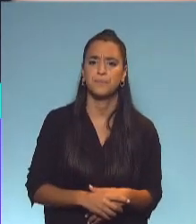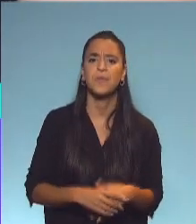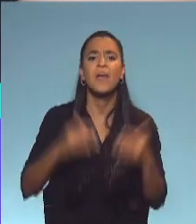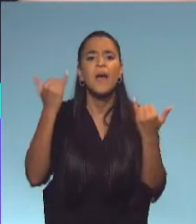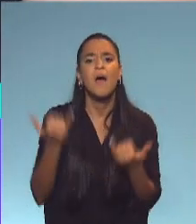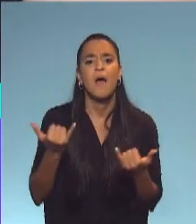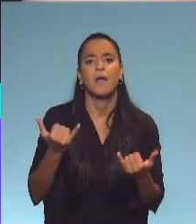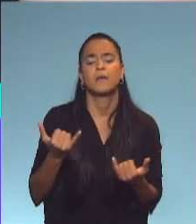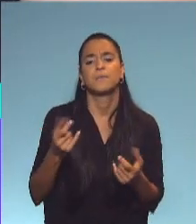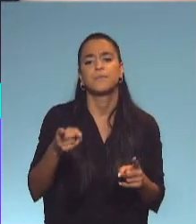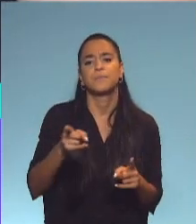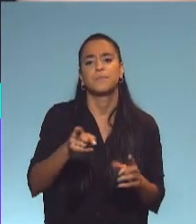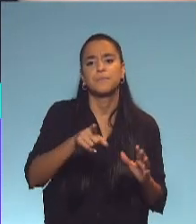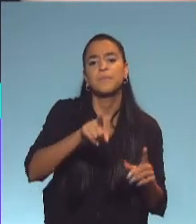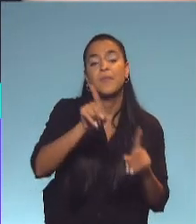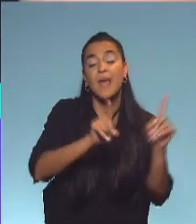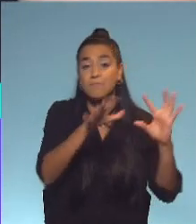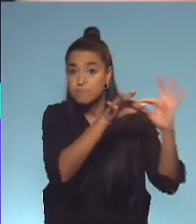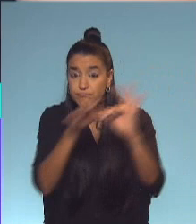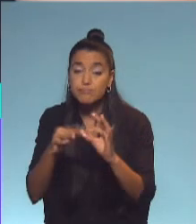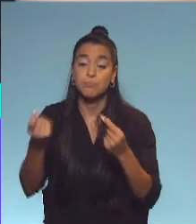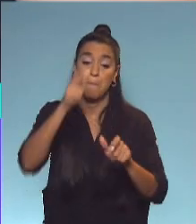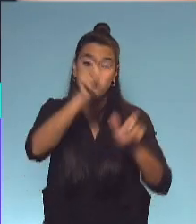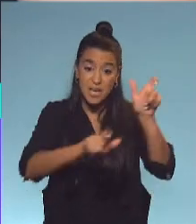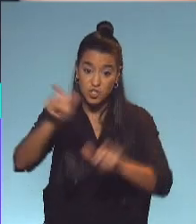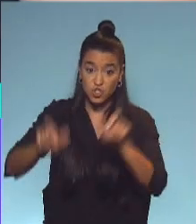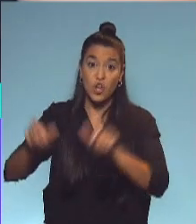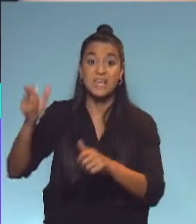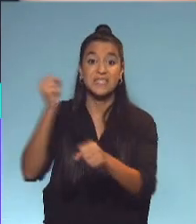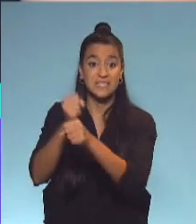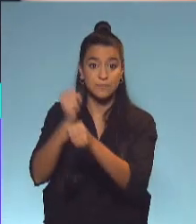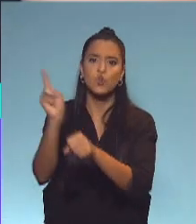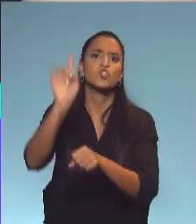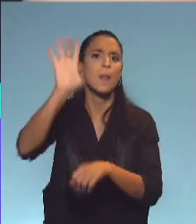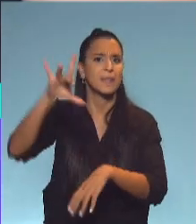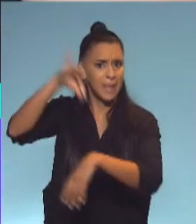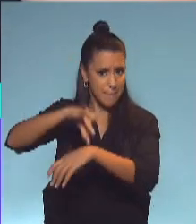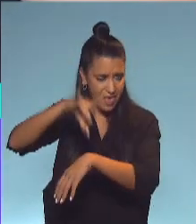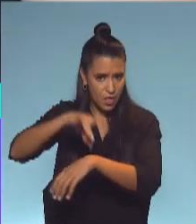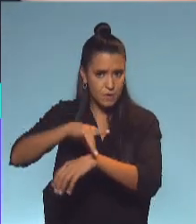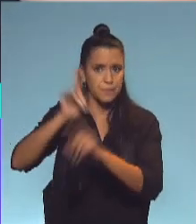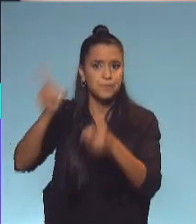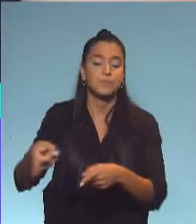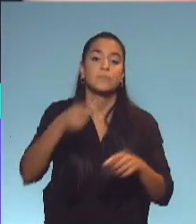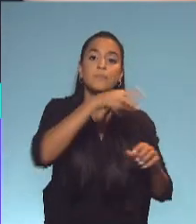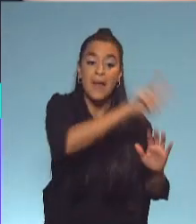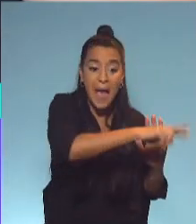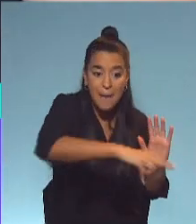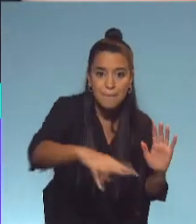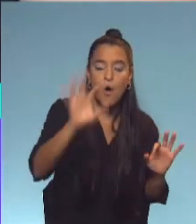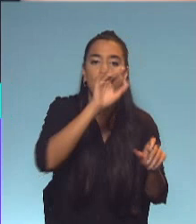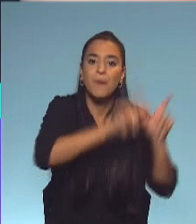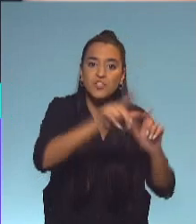Hay tasas estudiadas de relación entre personal de salud, no solo médicos, y número de camas o de